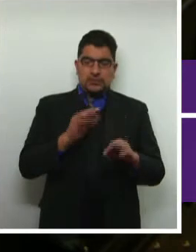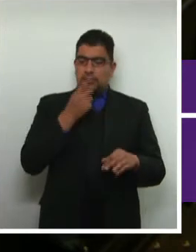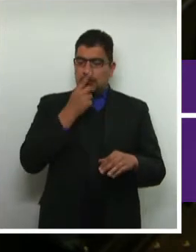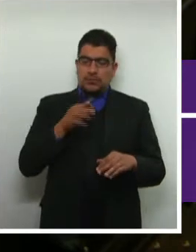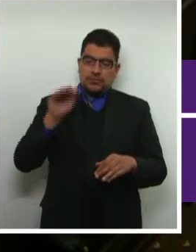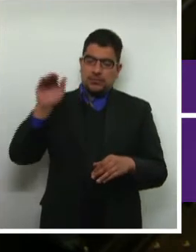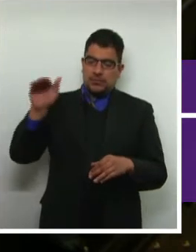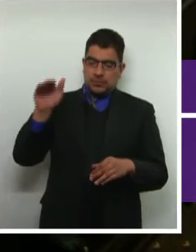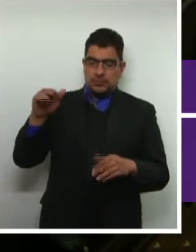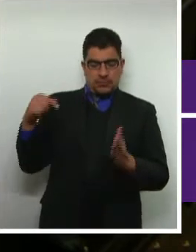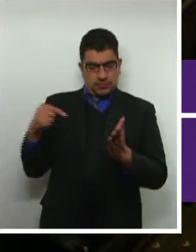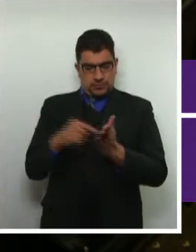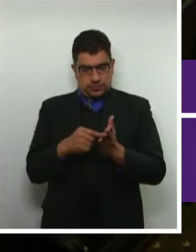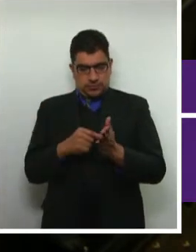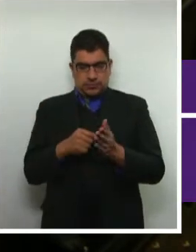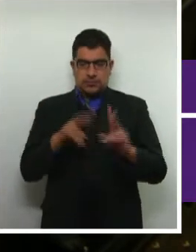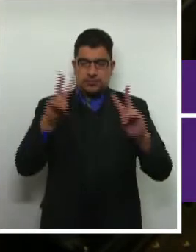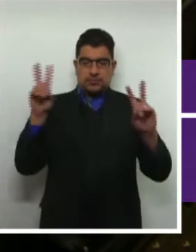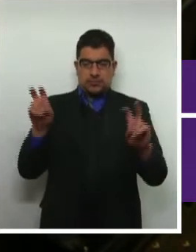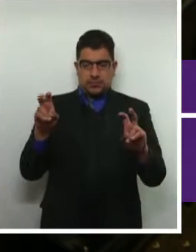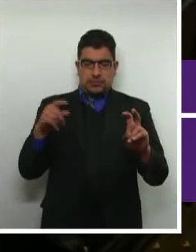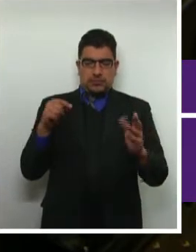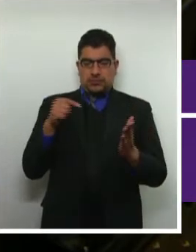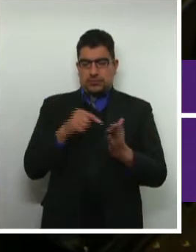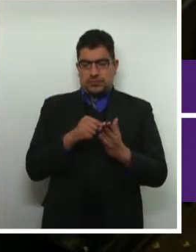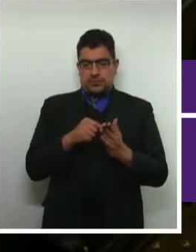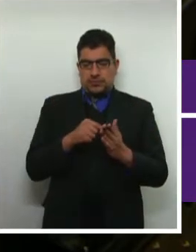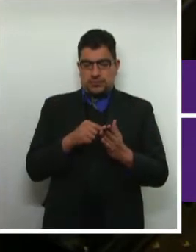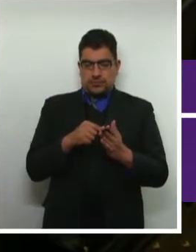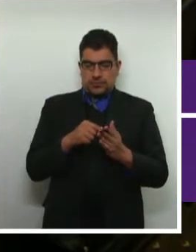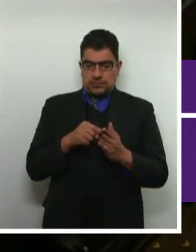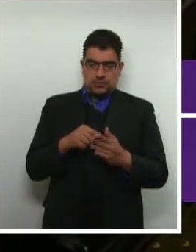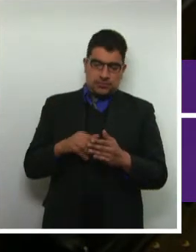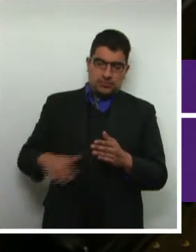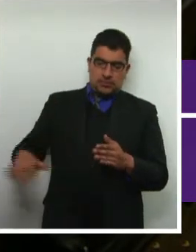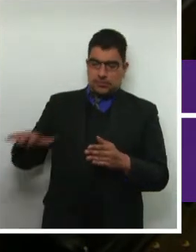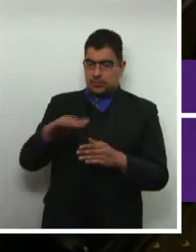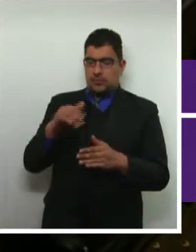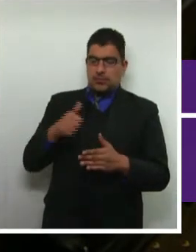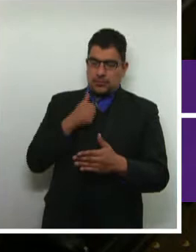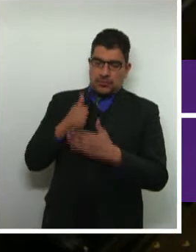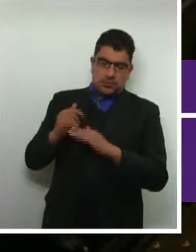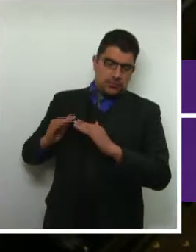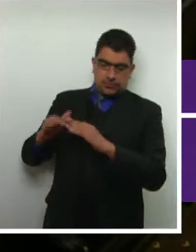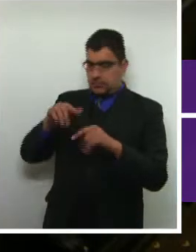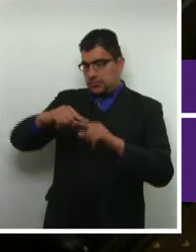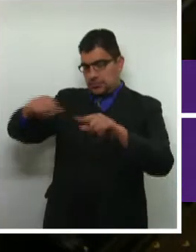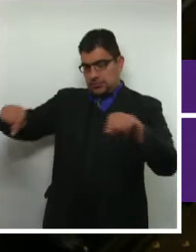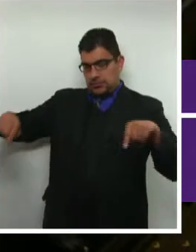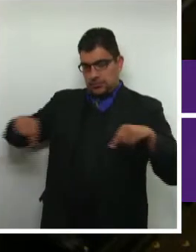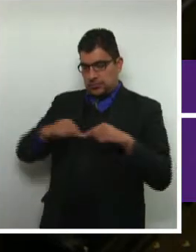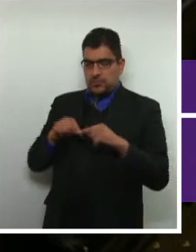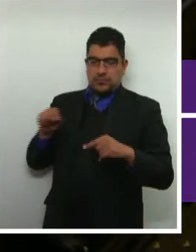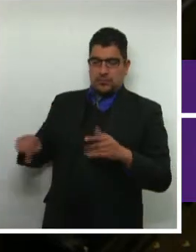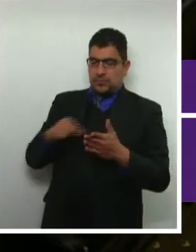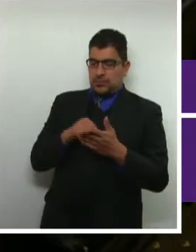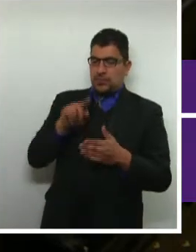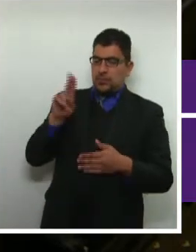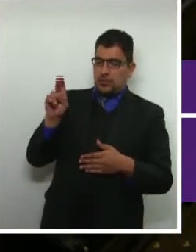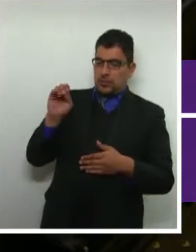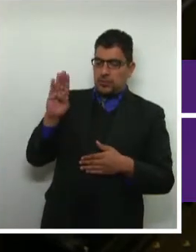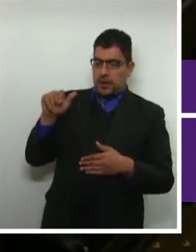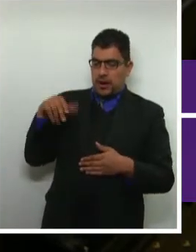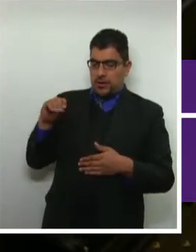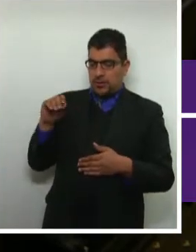que el tema de el patrimonio urbano territorial, en todo donde dice urbano